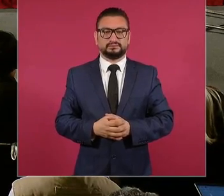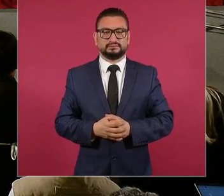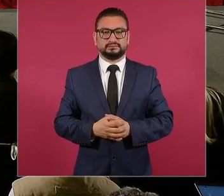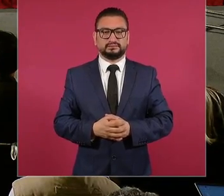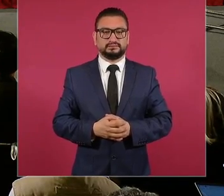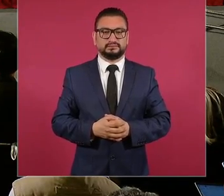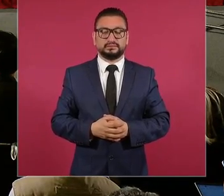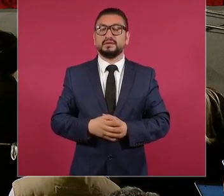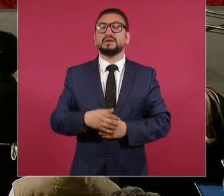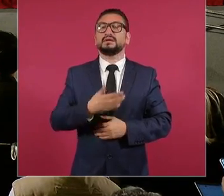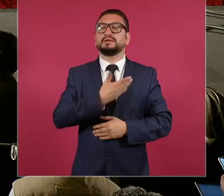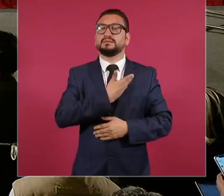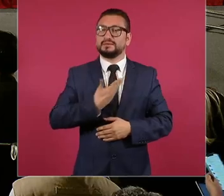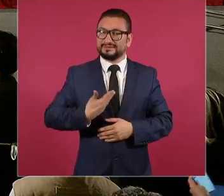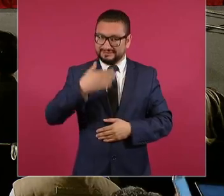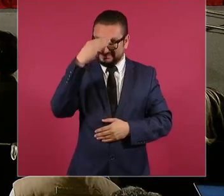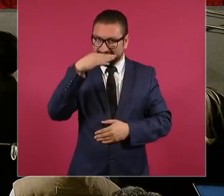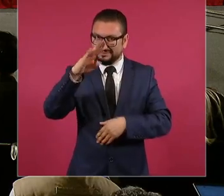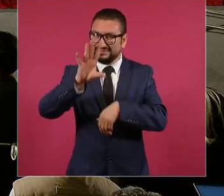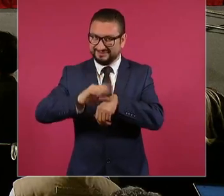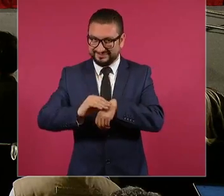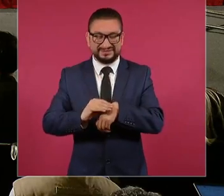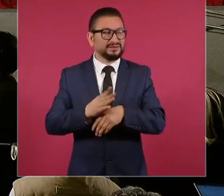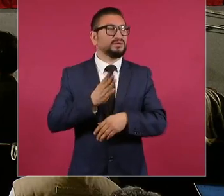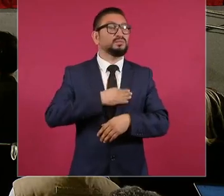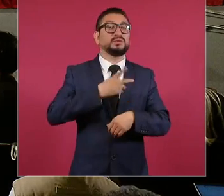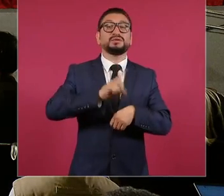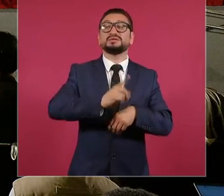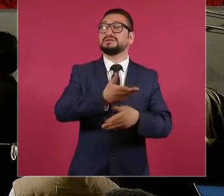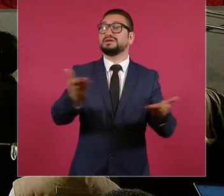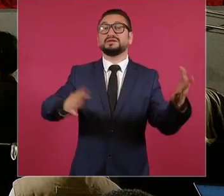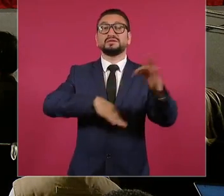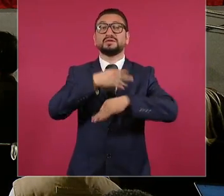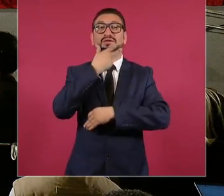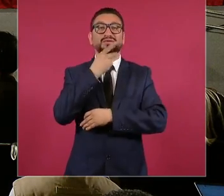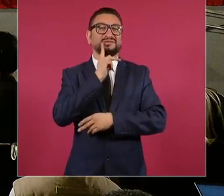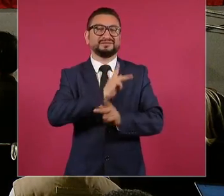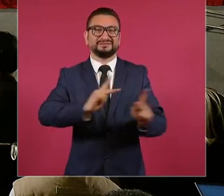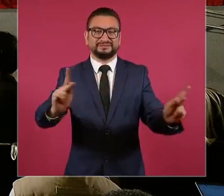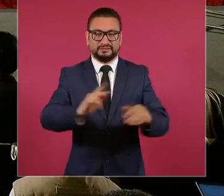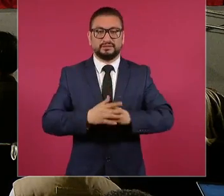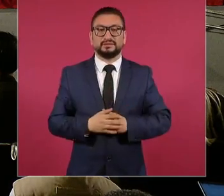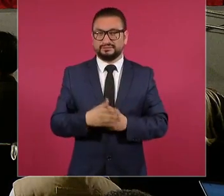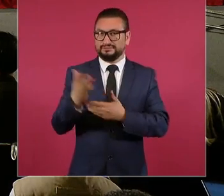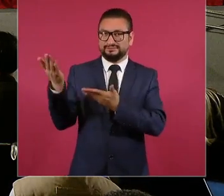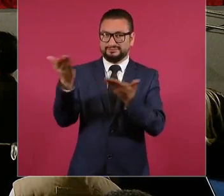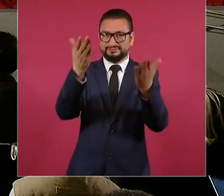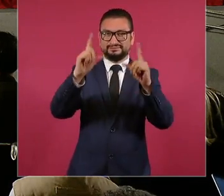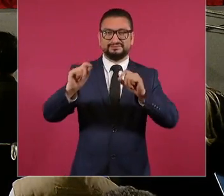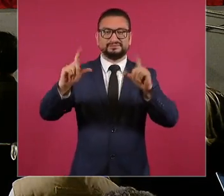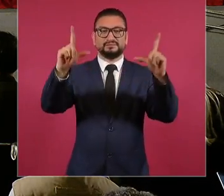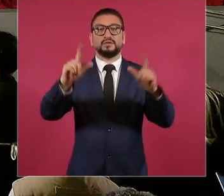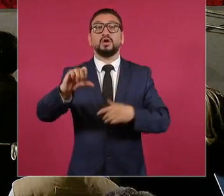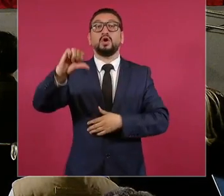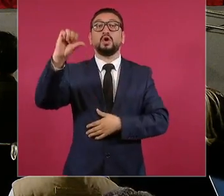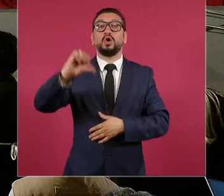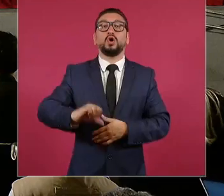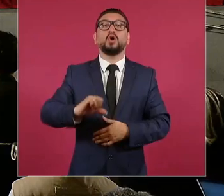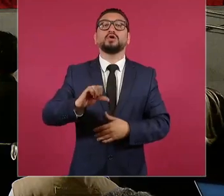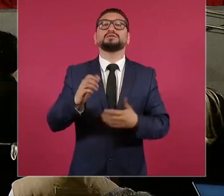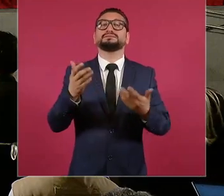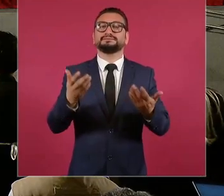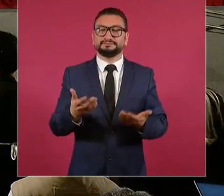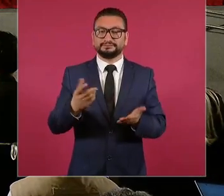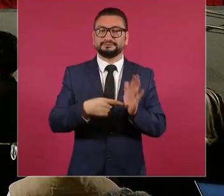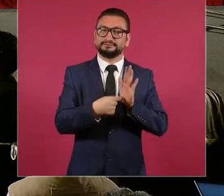Con su permiso, señor presidente. Buenos días a todas y a todos. Adelante. El día de hoy vamos